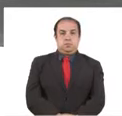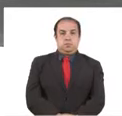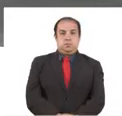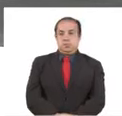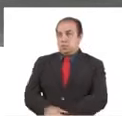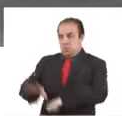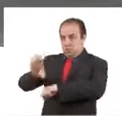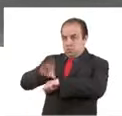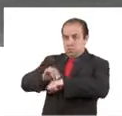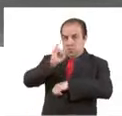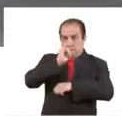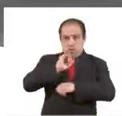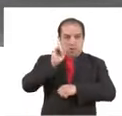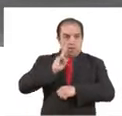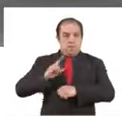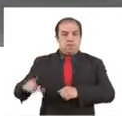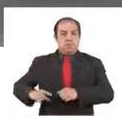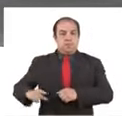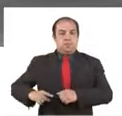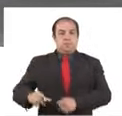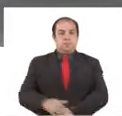Con su permiso, jefa de gobierno.